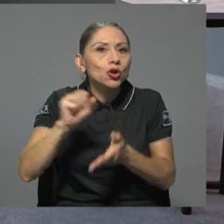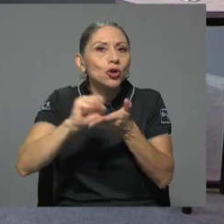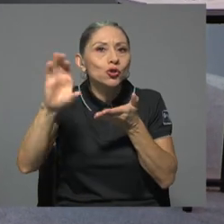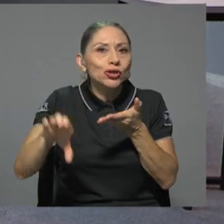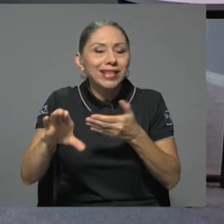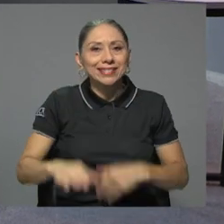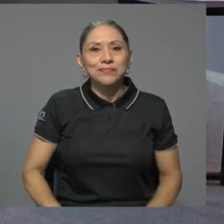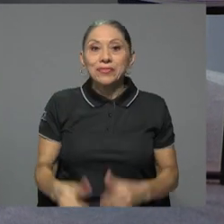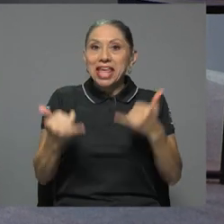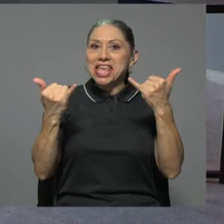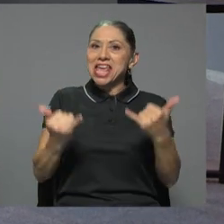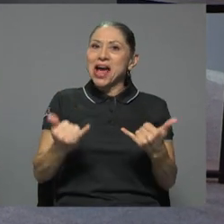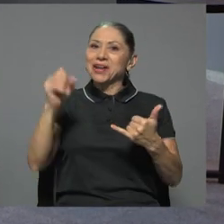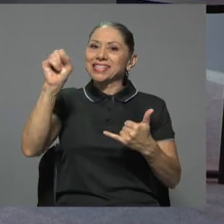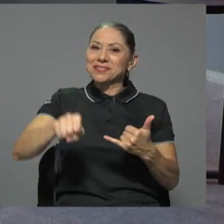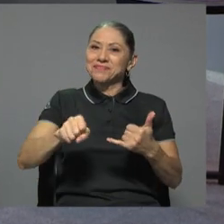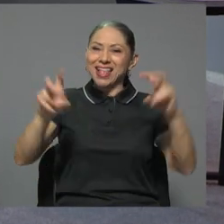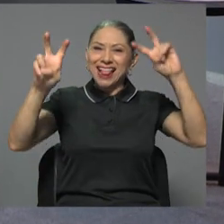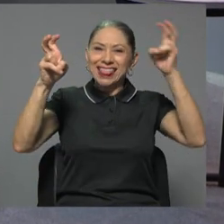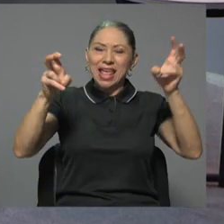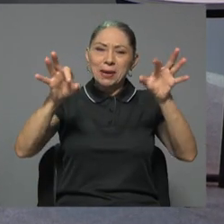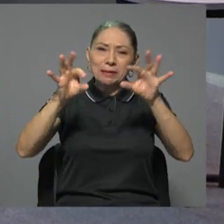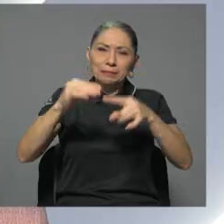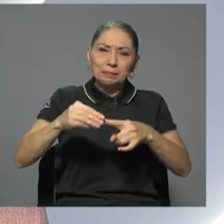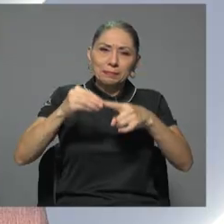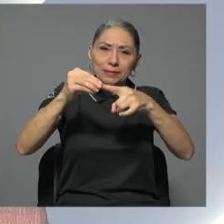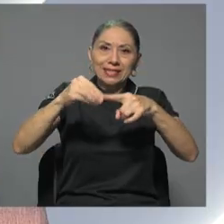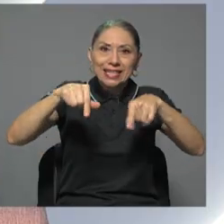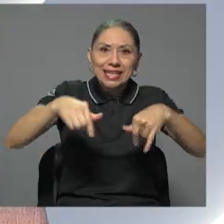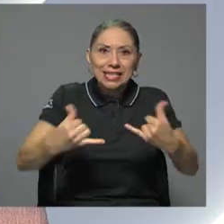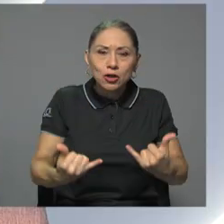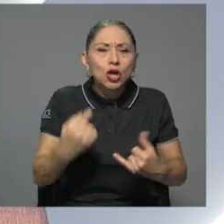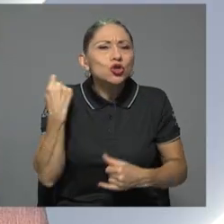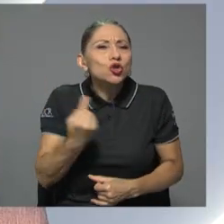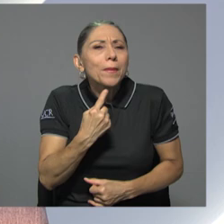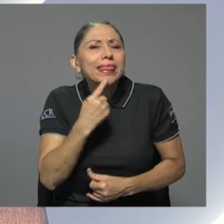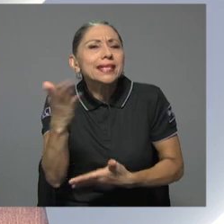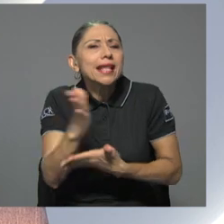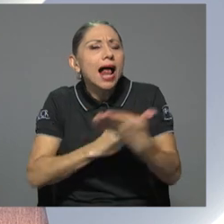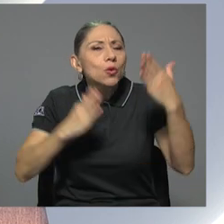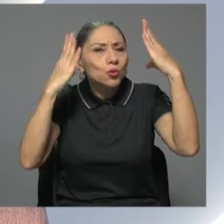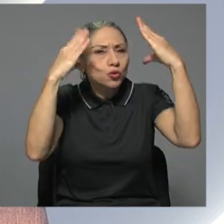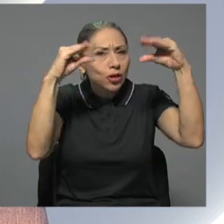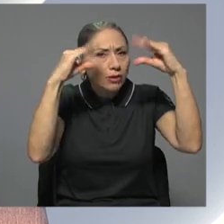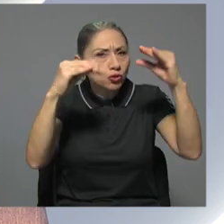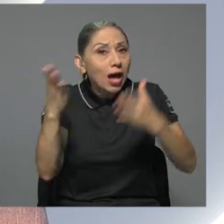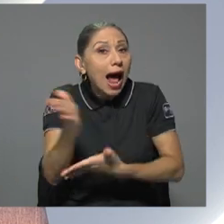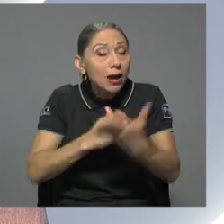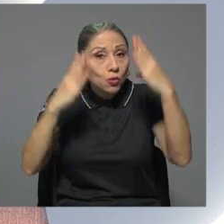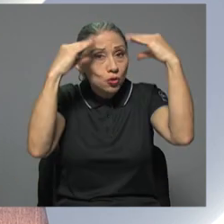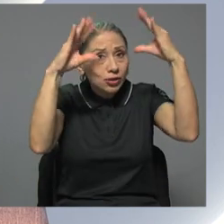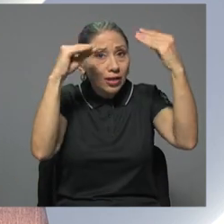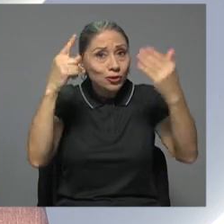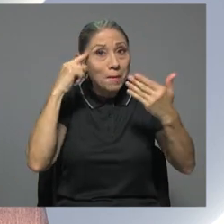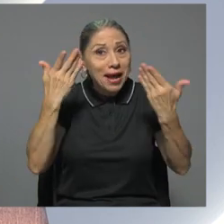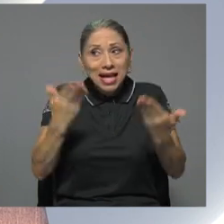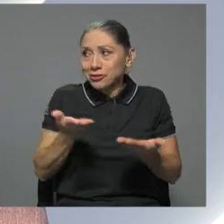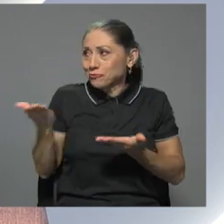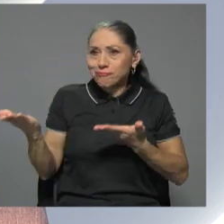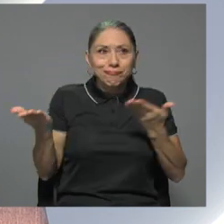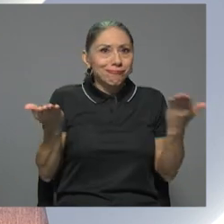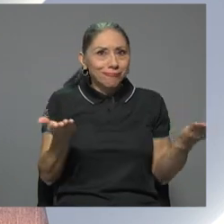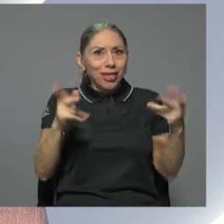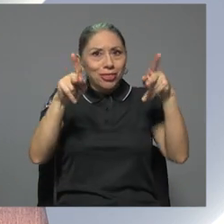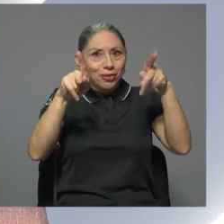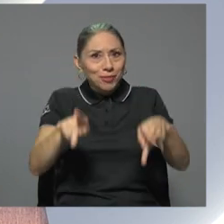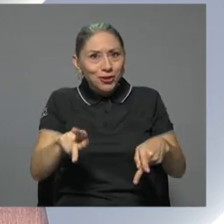vamos al tema de fondo de esta noche sólo voy a citar algunos datos algunos de ellos porque para eso tenemos estas dos invitadas que ustedes